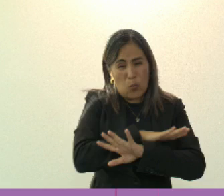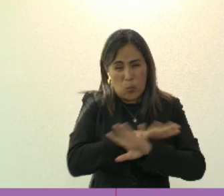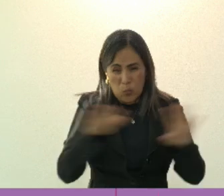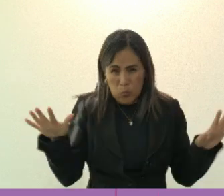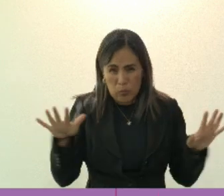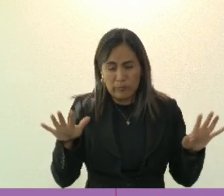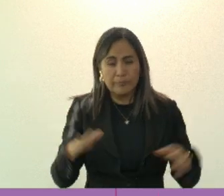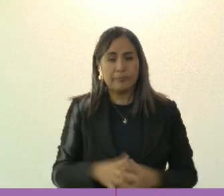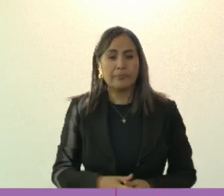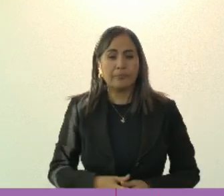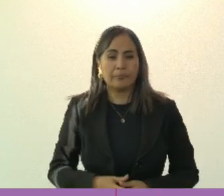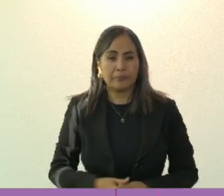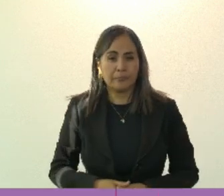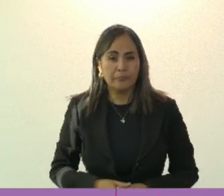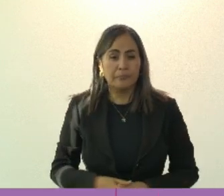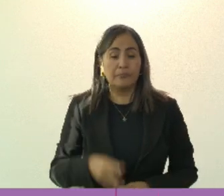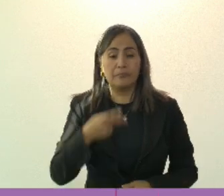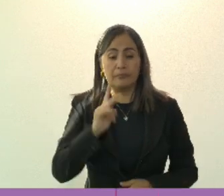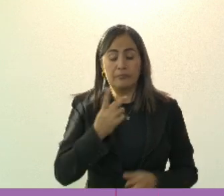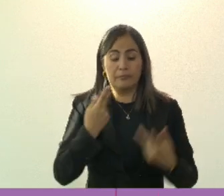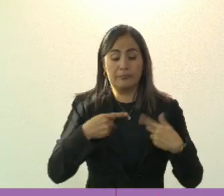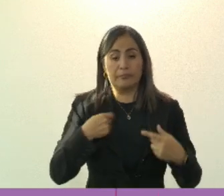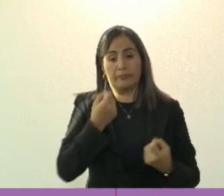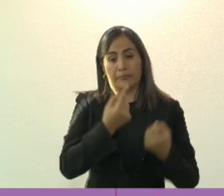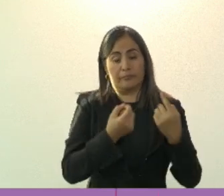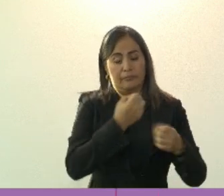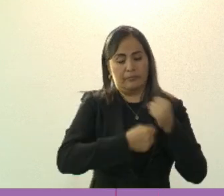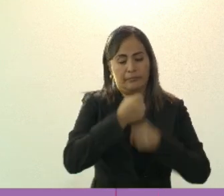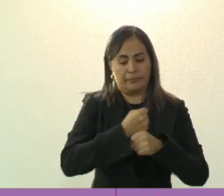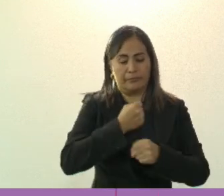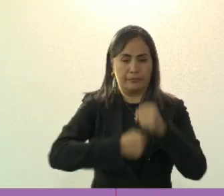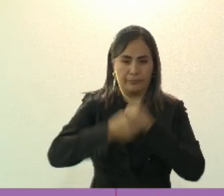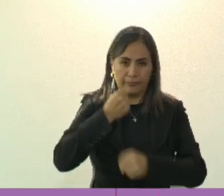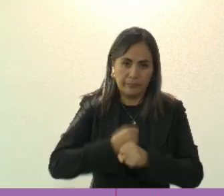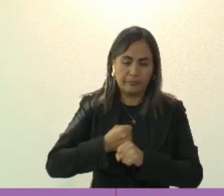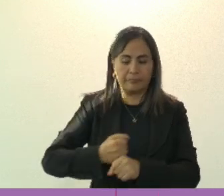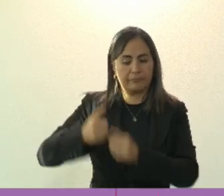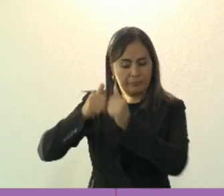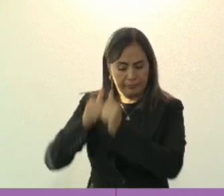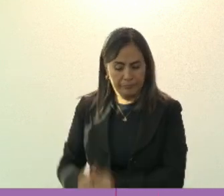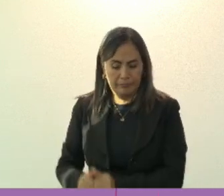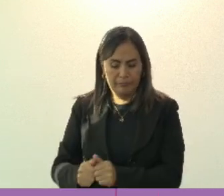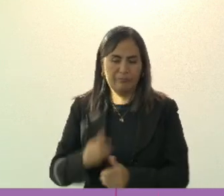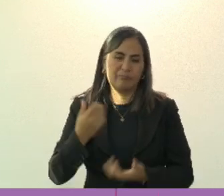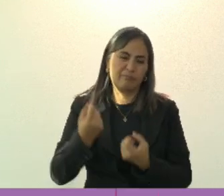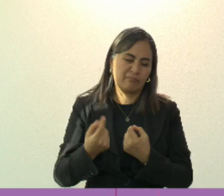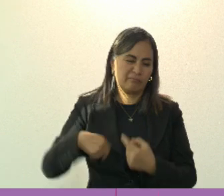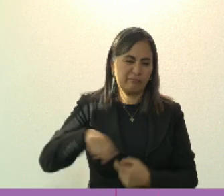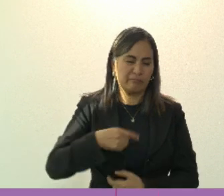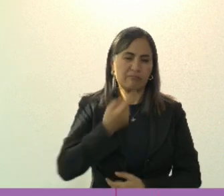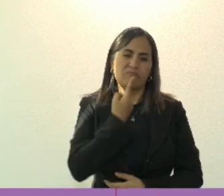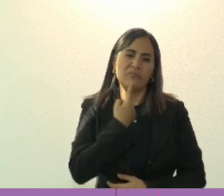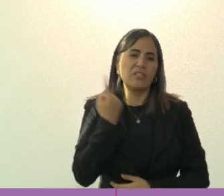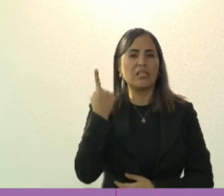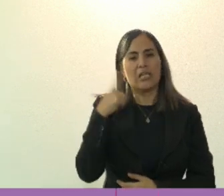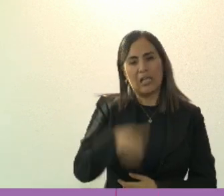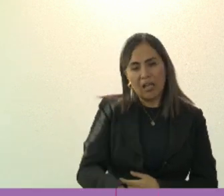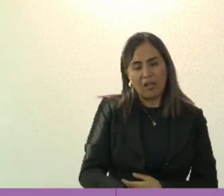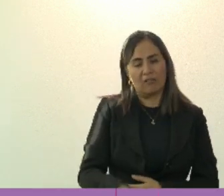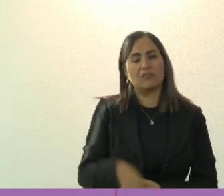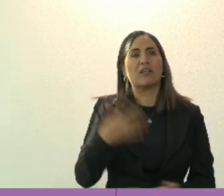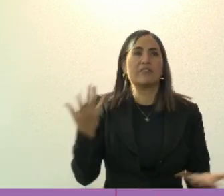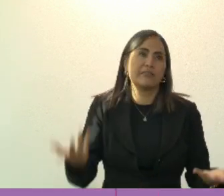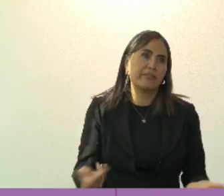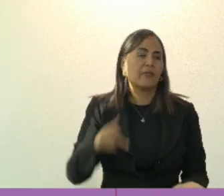desde años anteriores se quejan y dicen, vamos de nueva